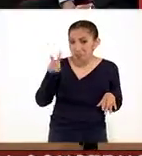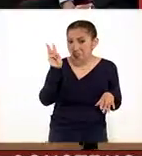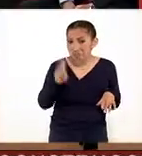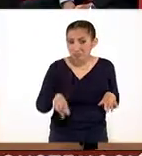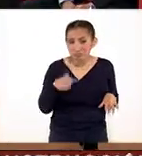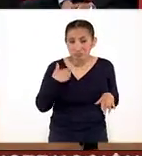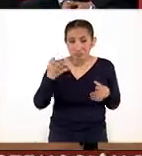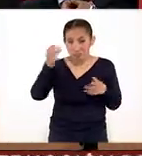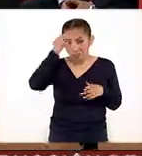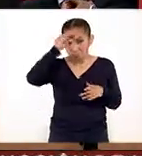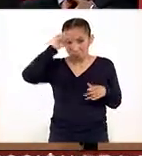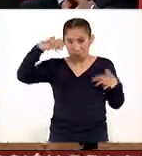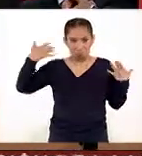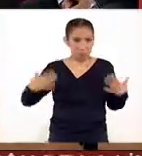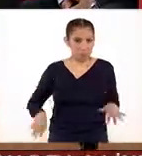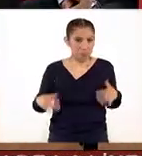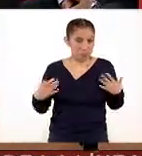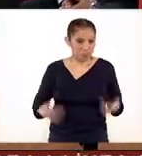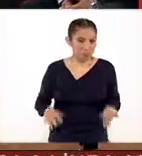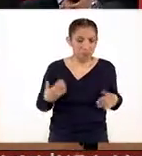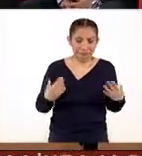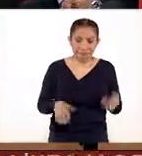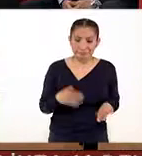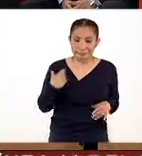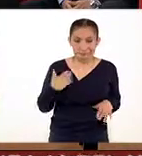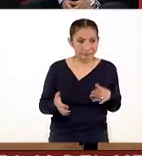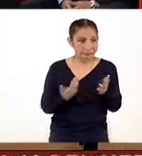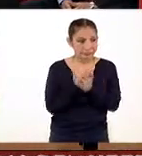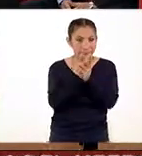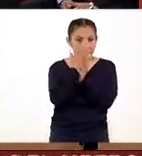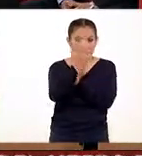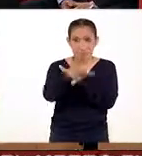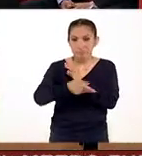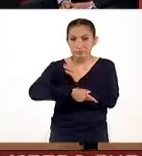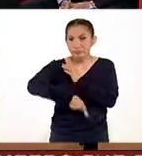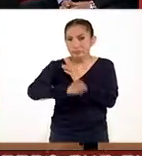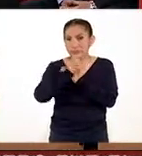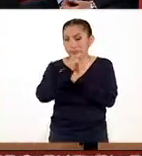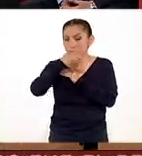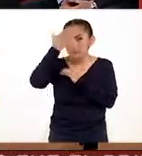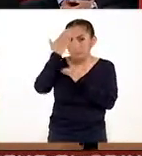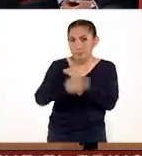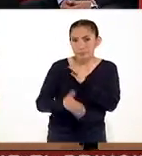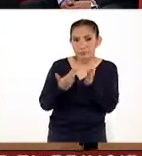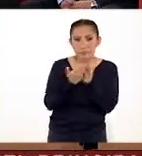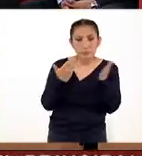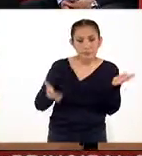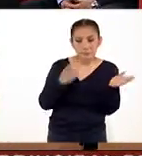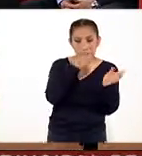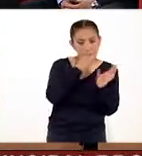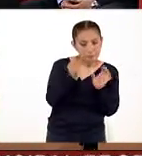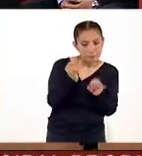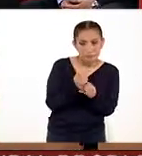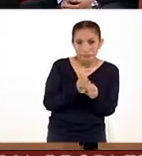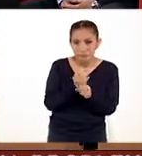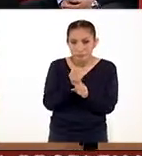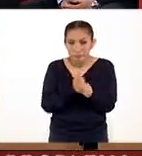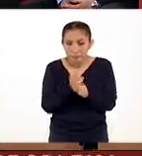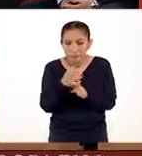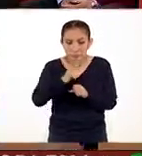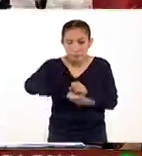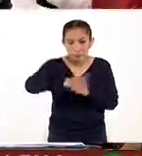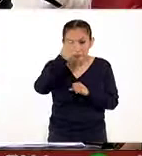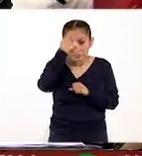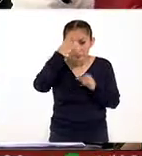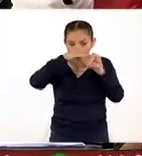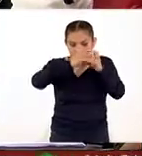efectivamente hay genios, hay gente que tiene un ADN de genio, pero también sabemos hoy en día, de acuerdo con las investigaciones, que nuestro